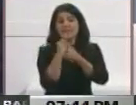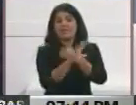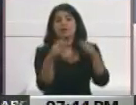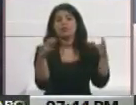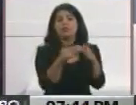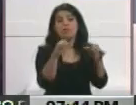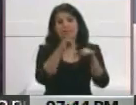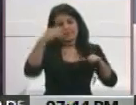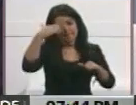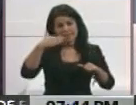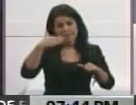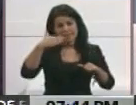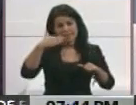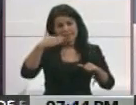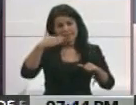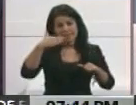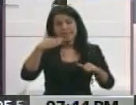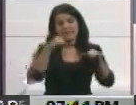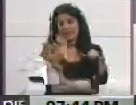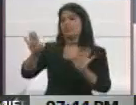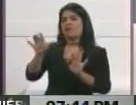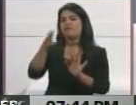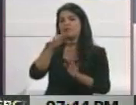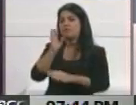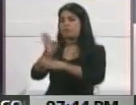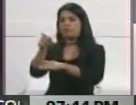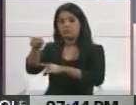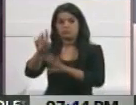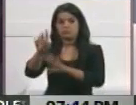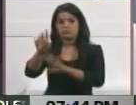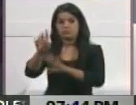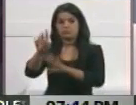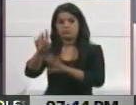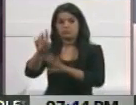el presidente duro